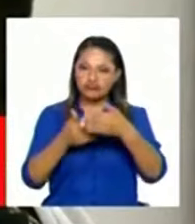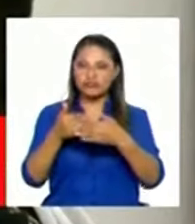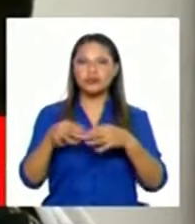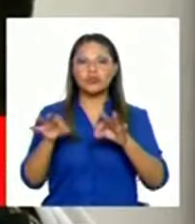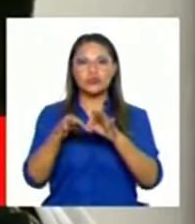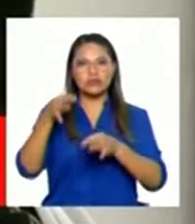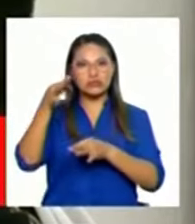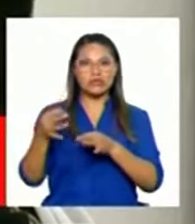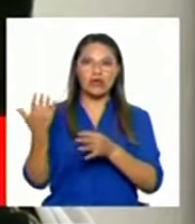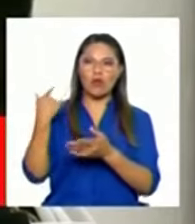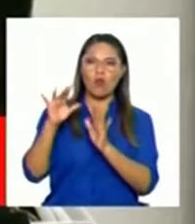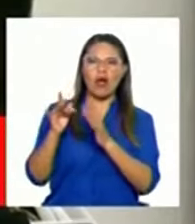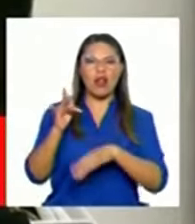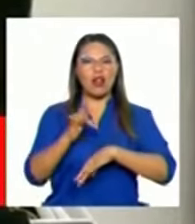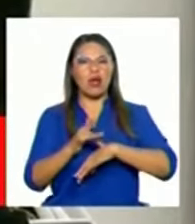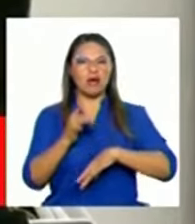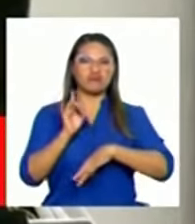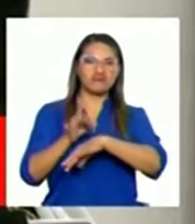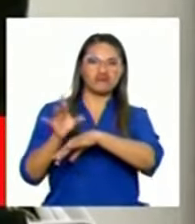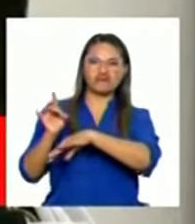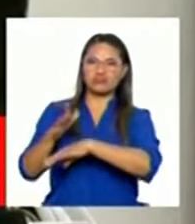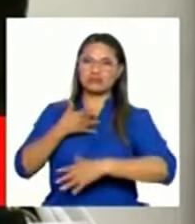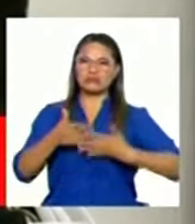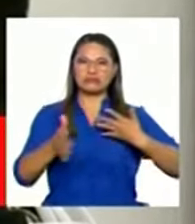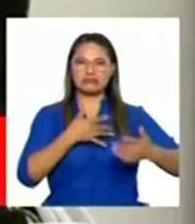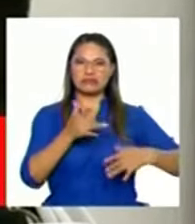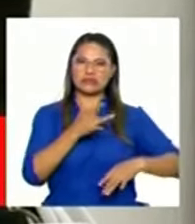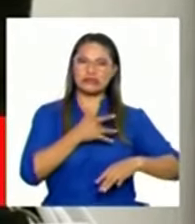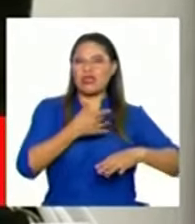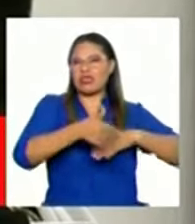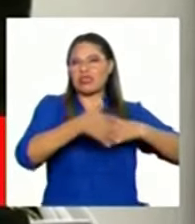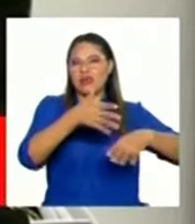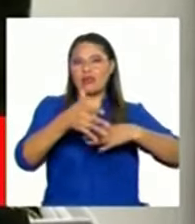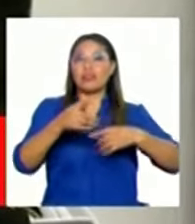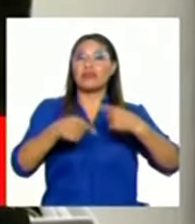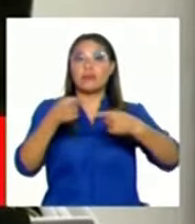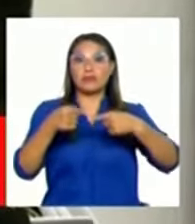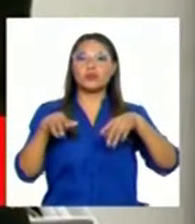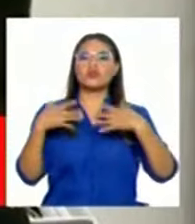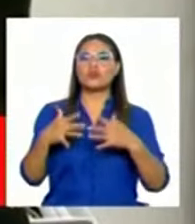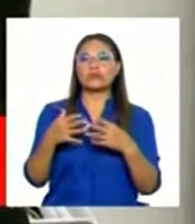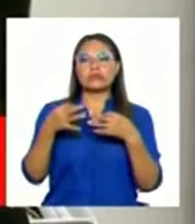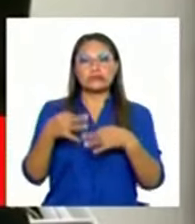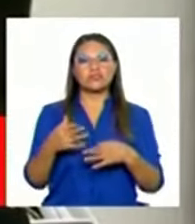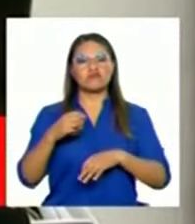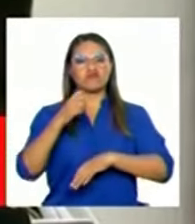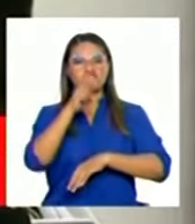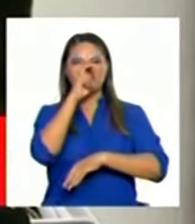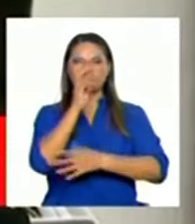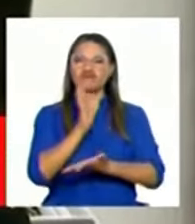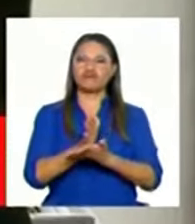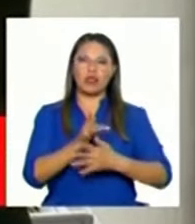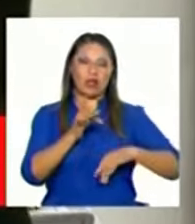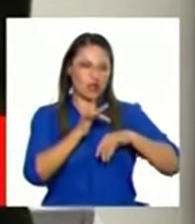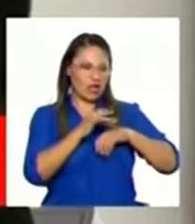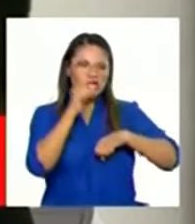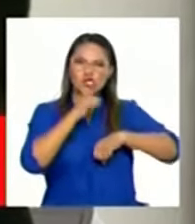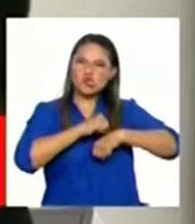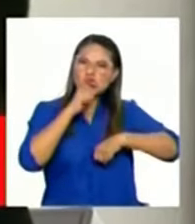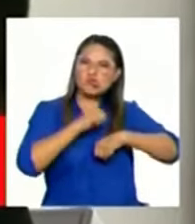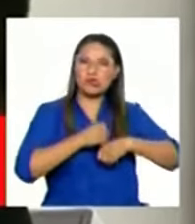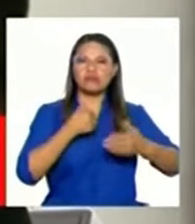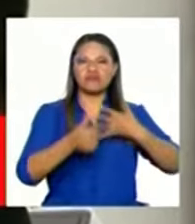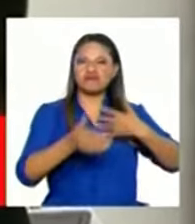es intolerante con los problemas y las personas, le son indiferentes. Luego se toma frío y casi impasible, como envuelto